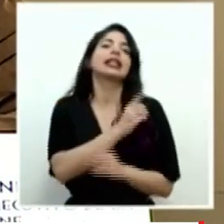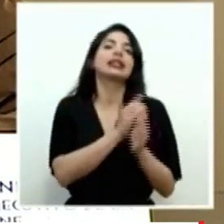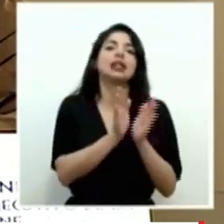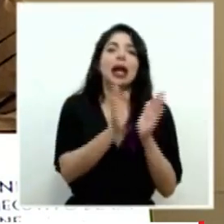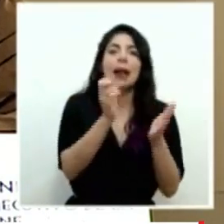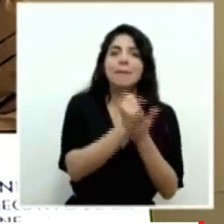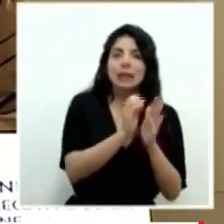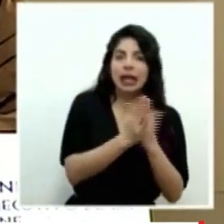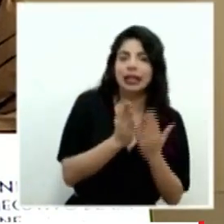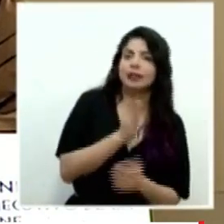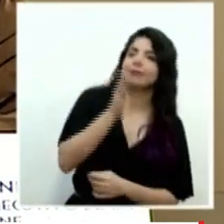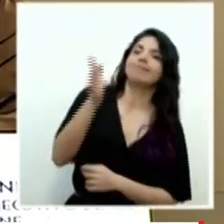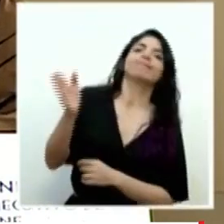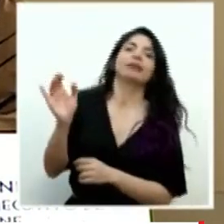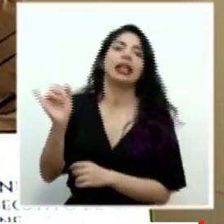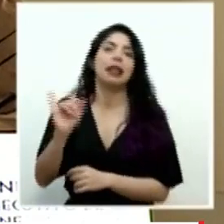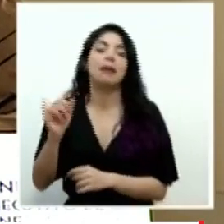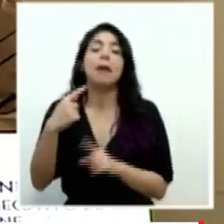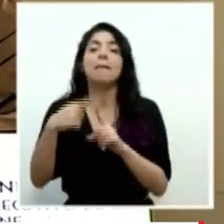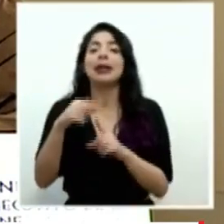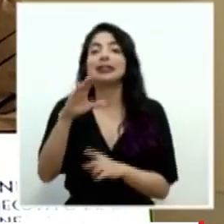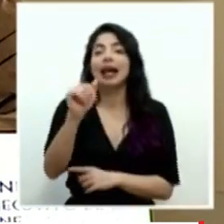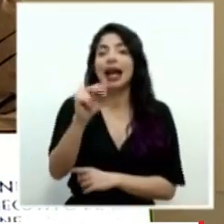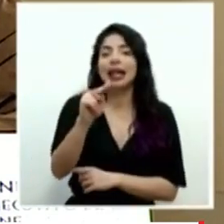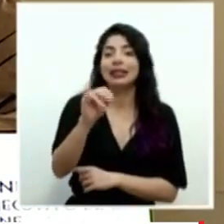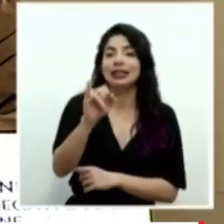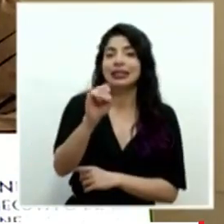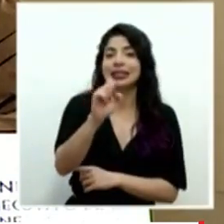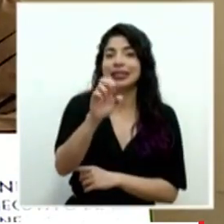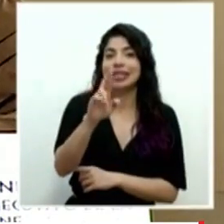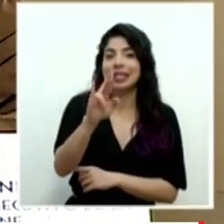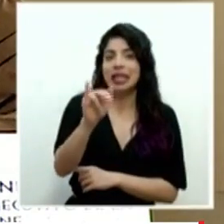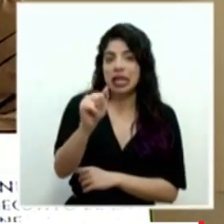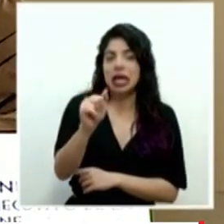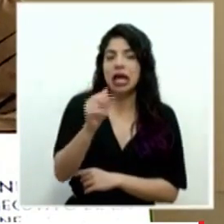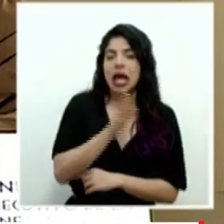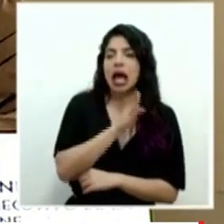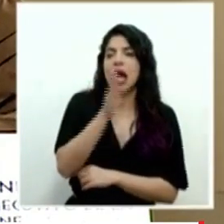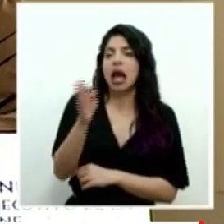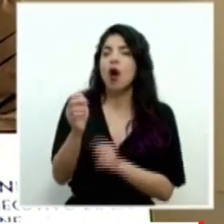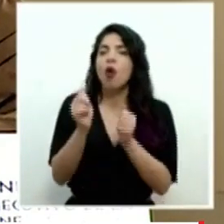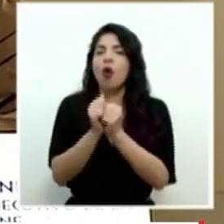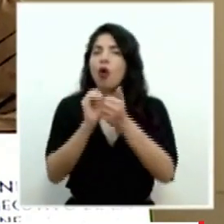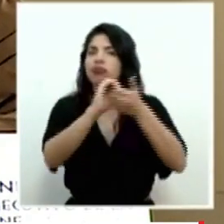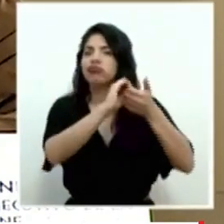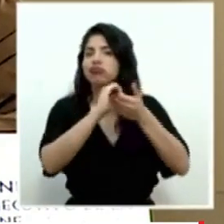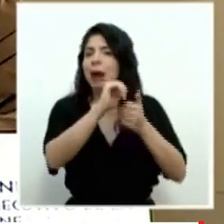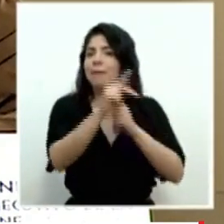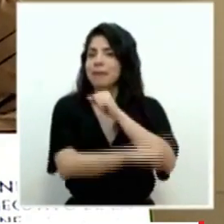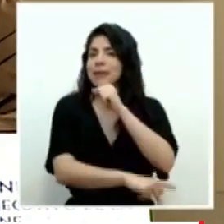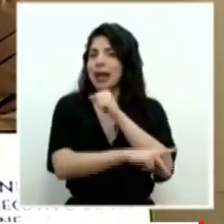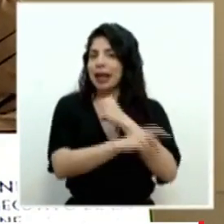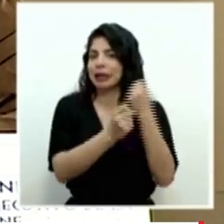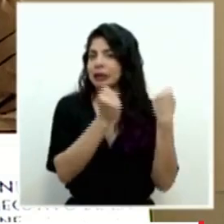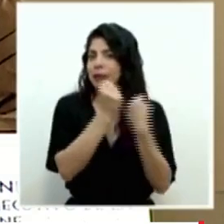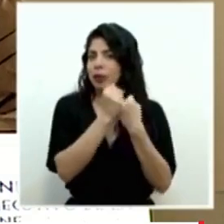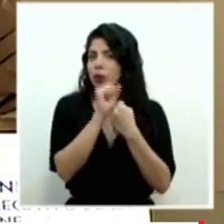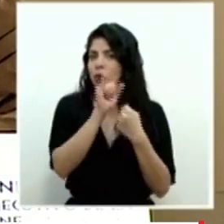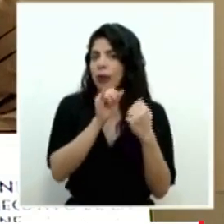de Migración y también la Cancillería con los diferentes países que forman parte de este